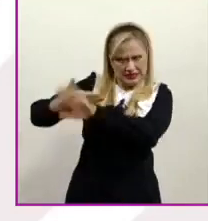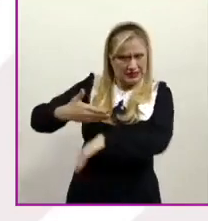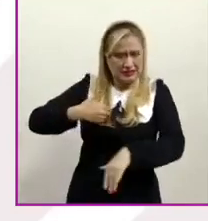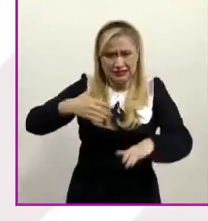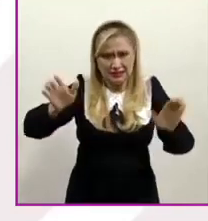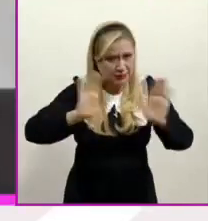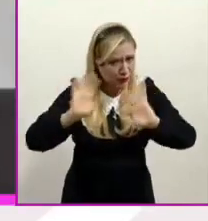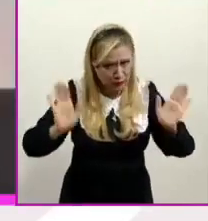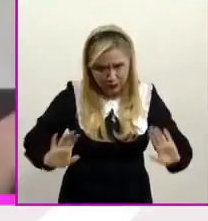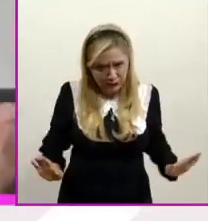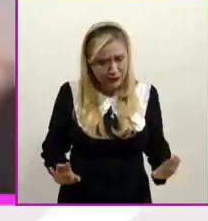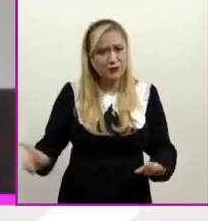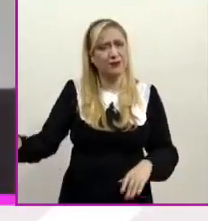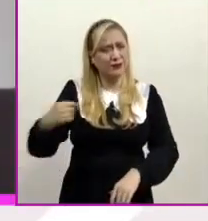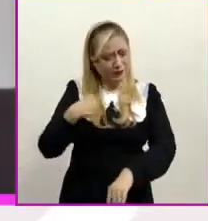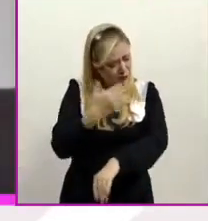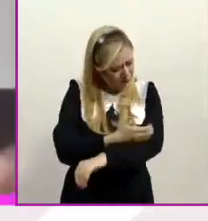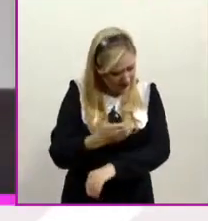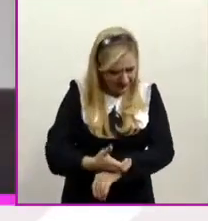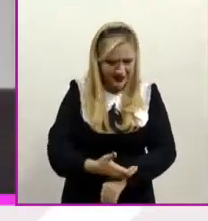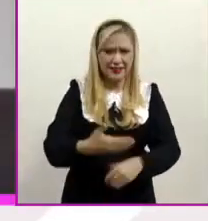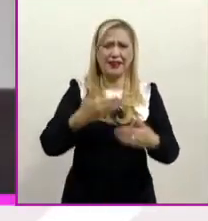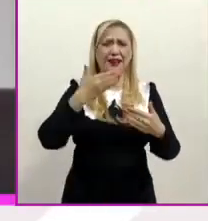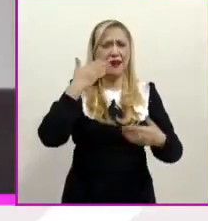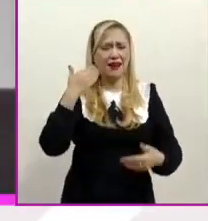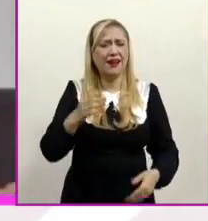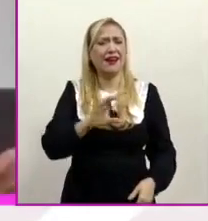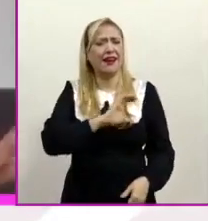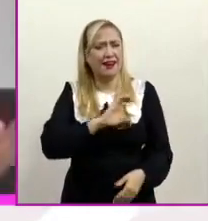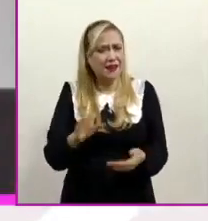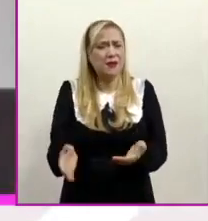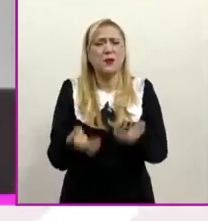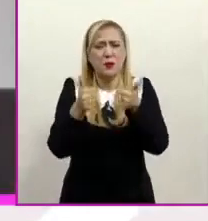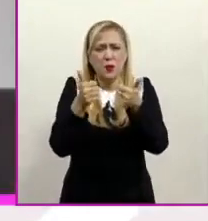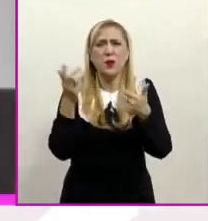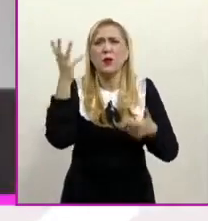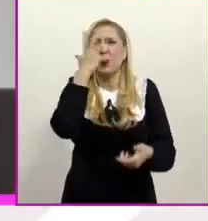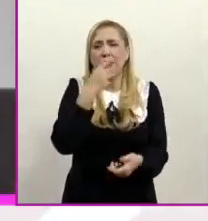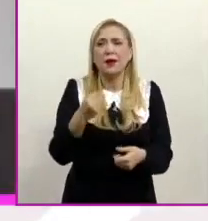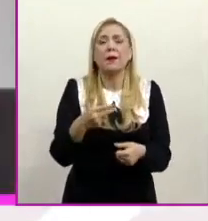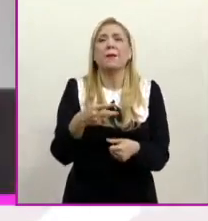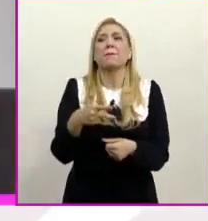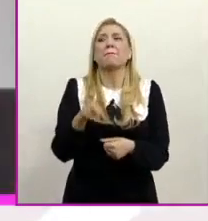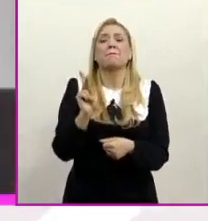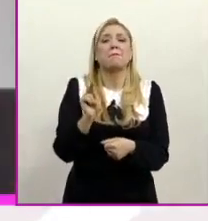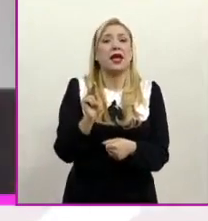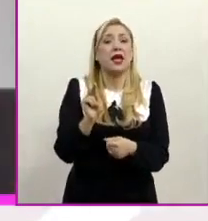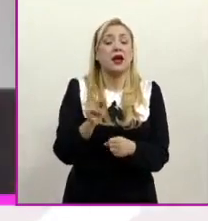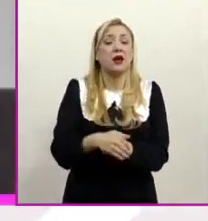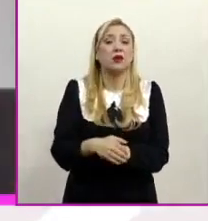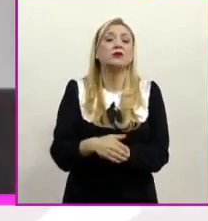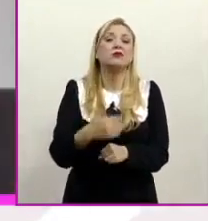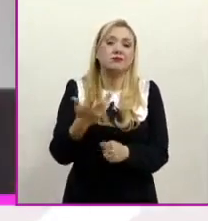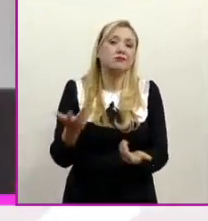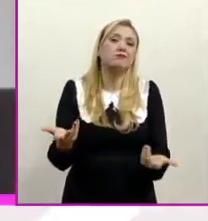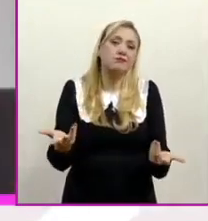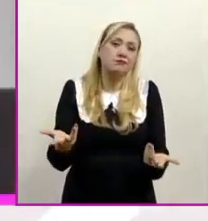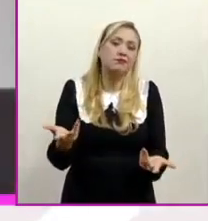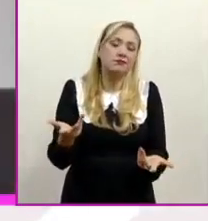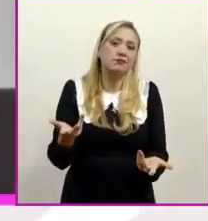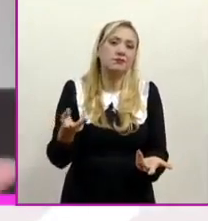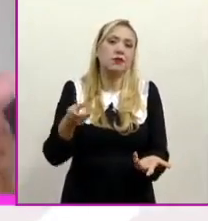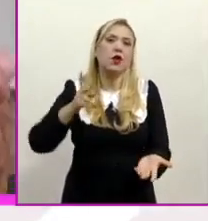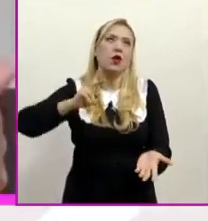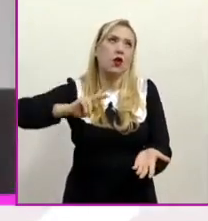Nos hicimos grandes compañeras, nos tenemos cariñito, estuvo muy bonito, ¿no? Pero sí se cerró